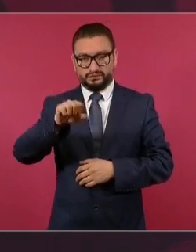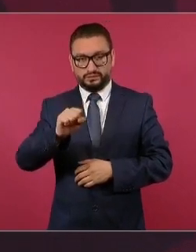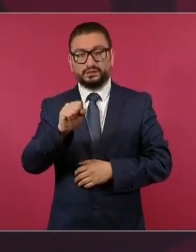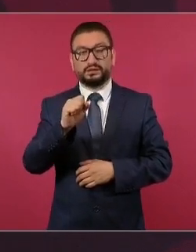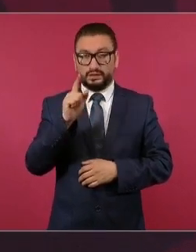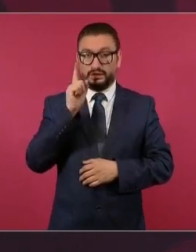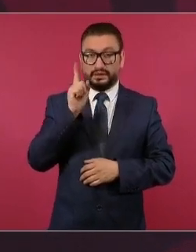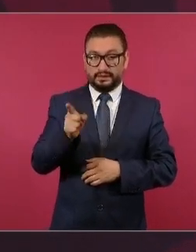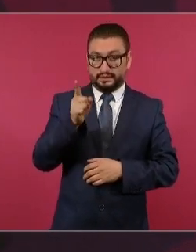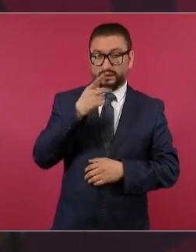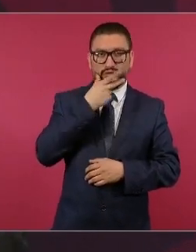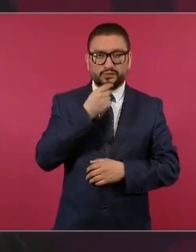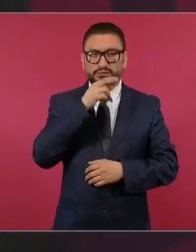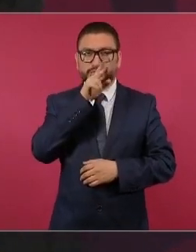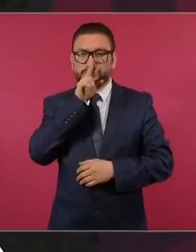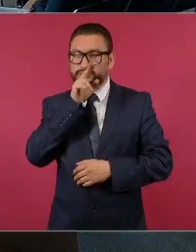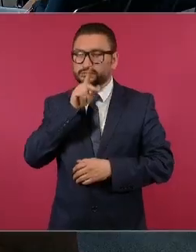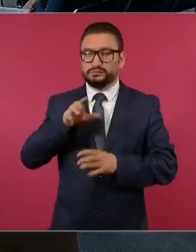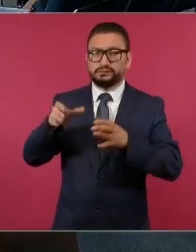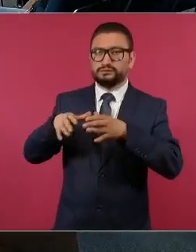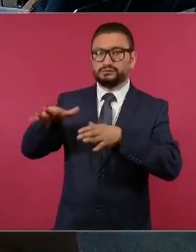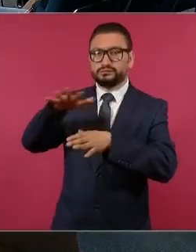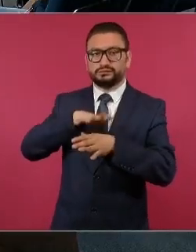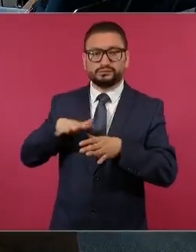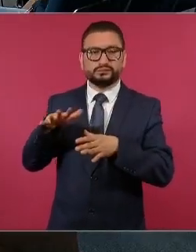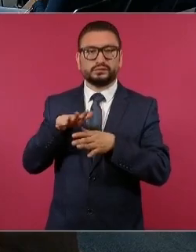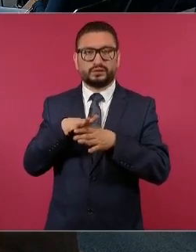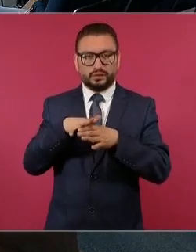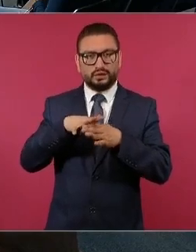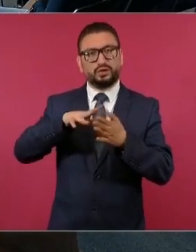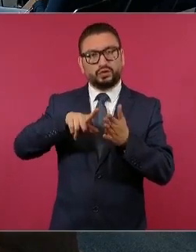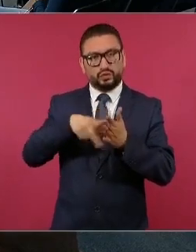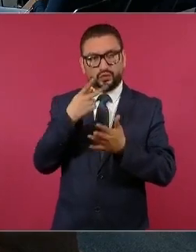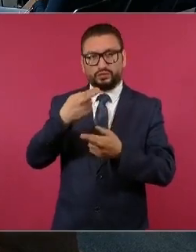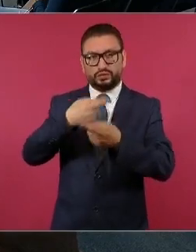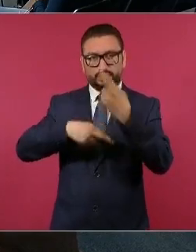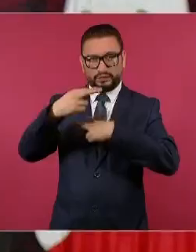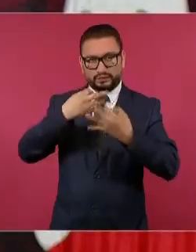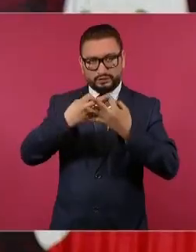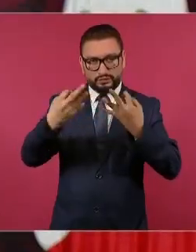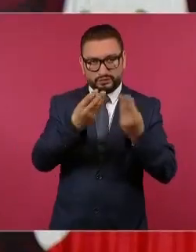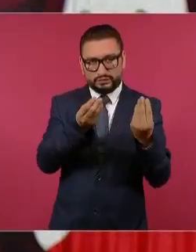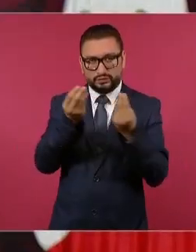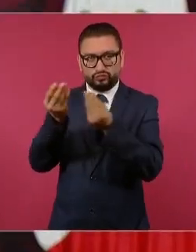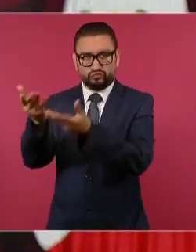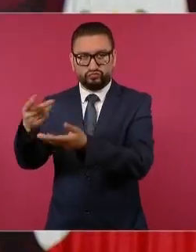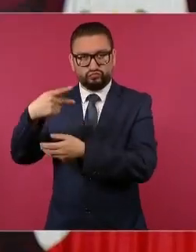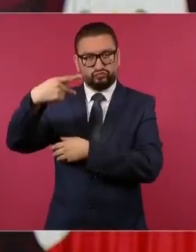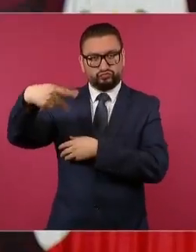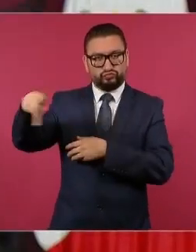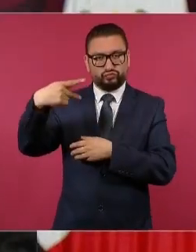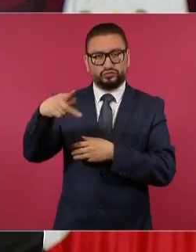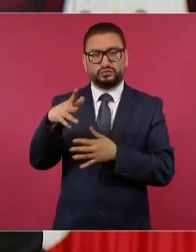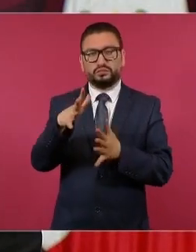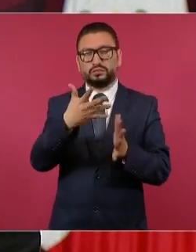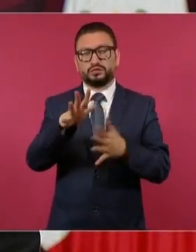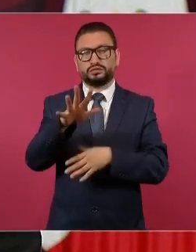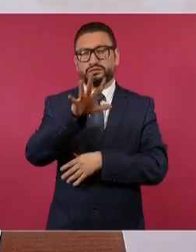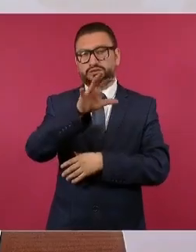se preocupa por ellos y les restituye sus tierras, como